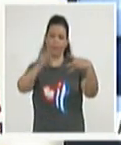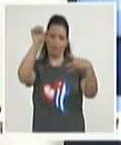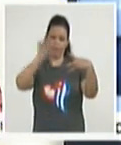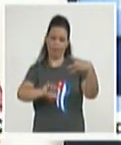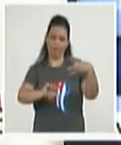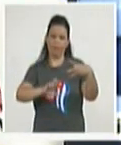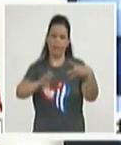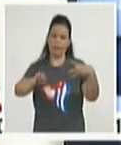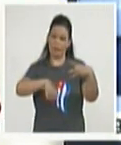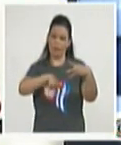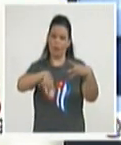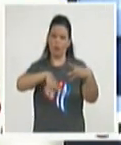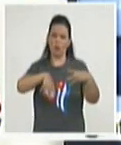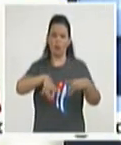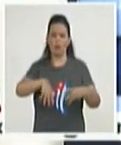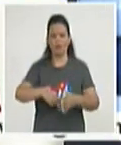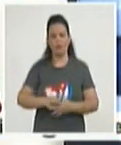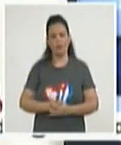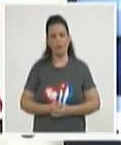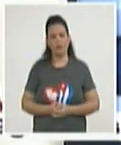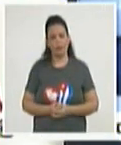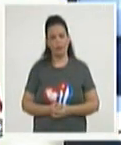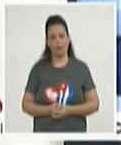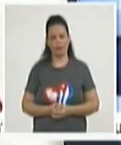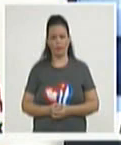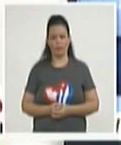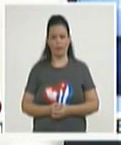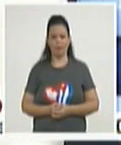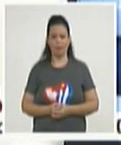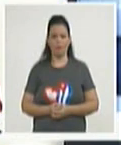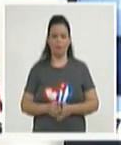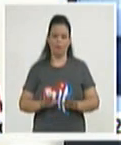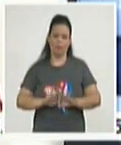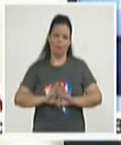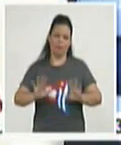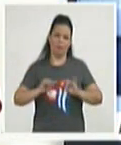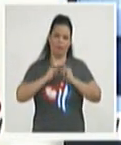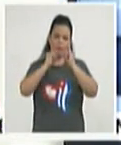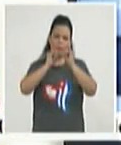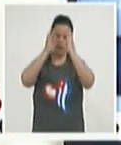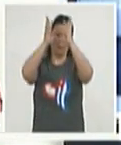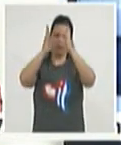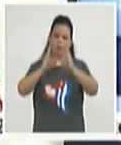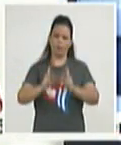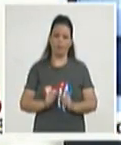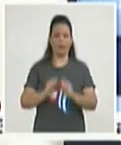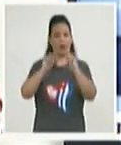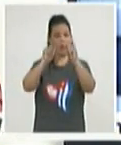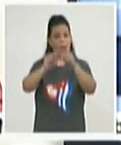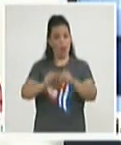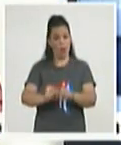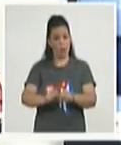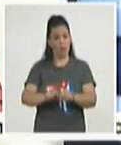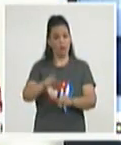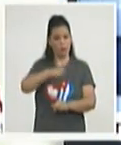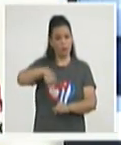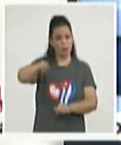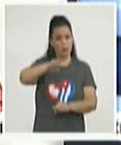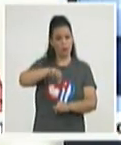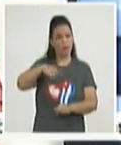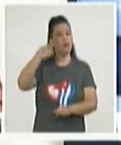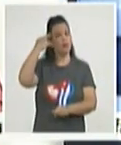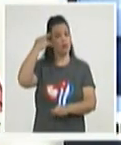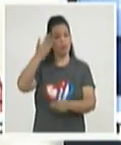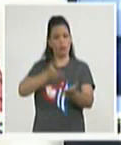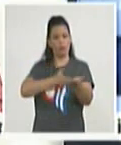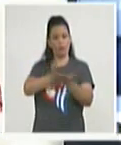desfavorable desde el punto de vista epidemiológico. Ha sido la estadística en esta jornada. Usted recuerde que la televisión cubana está